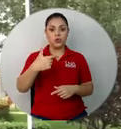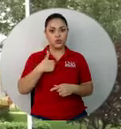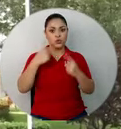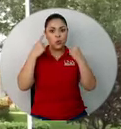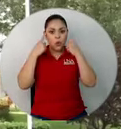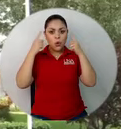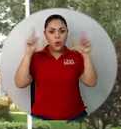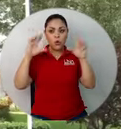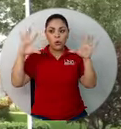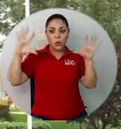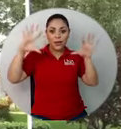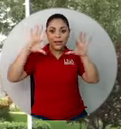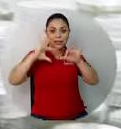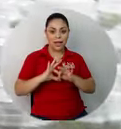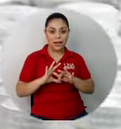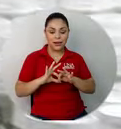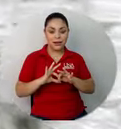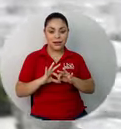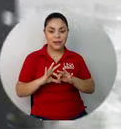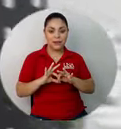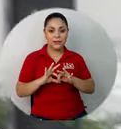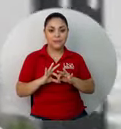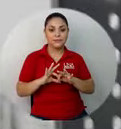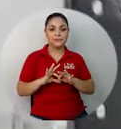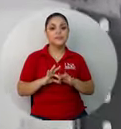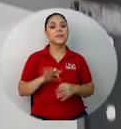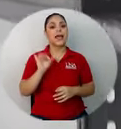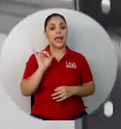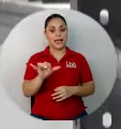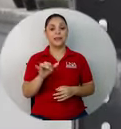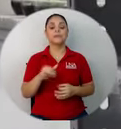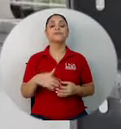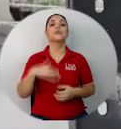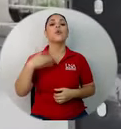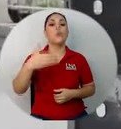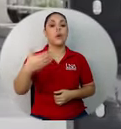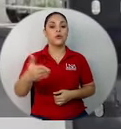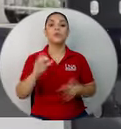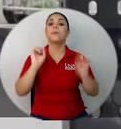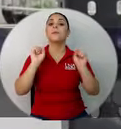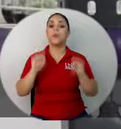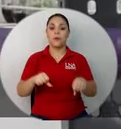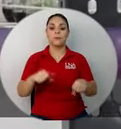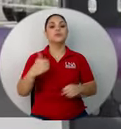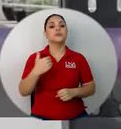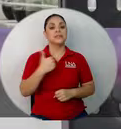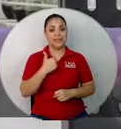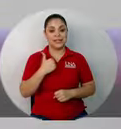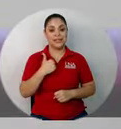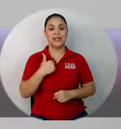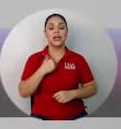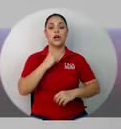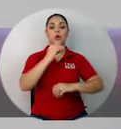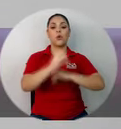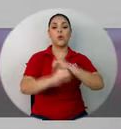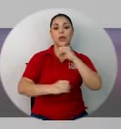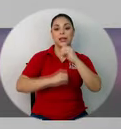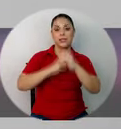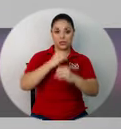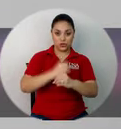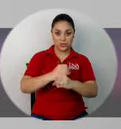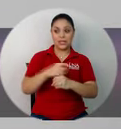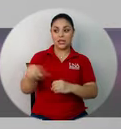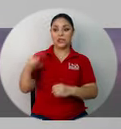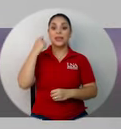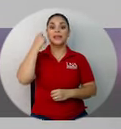hacer esa conexión, ¿verdad? Es ahí cuando sí podemos tener, reitero, organizaciones